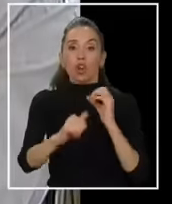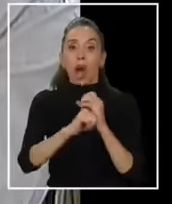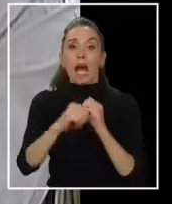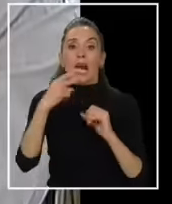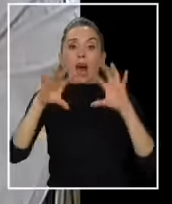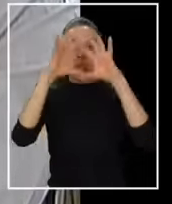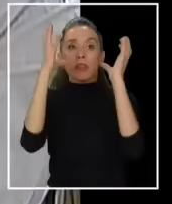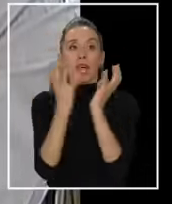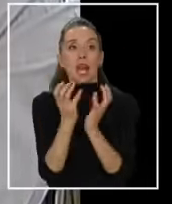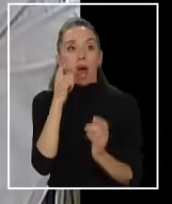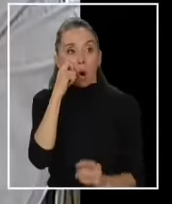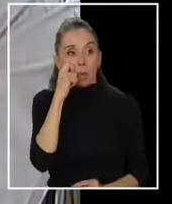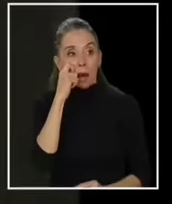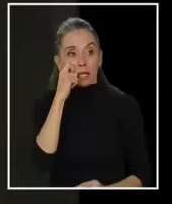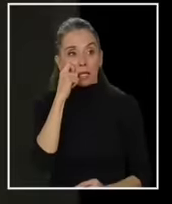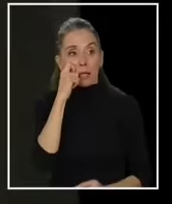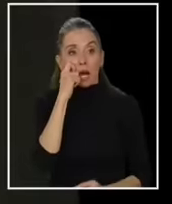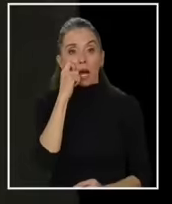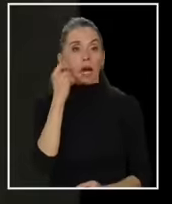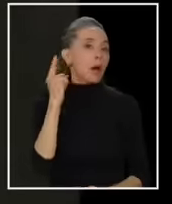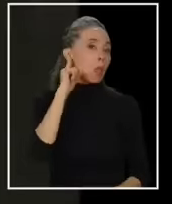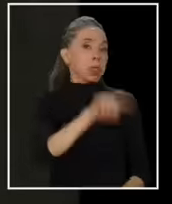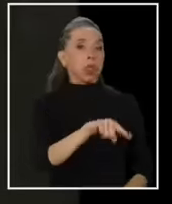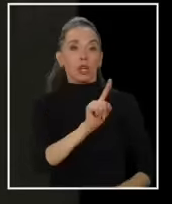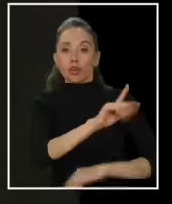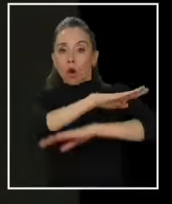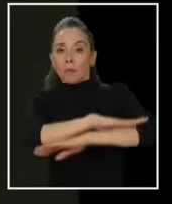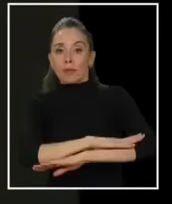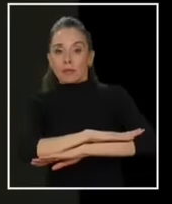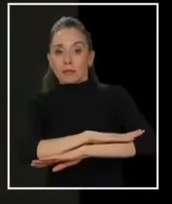humanidad, y no hay que hacerles caso.